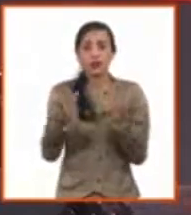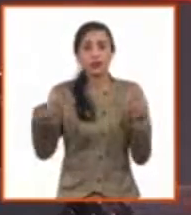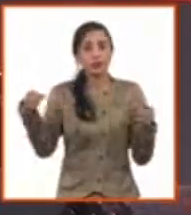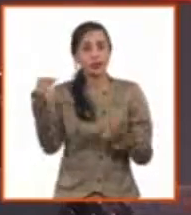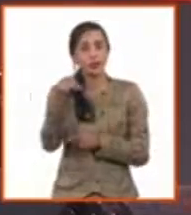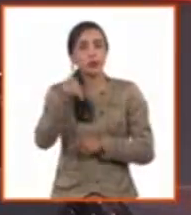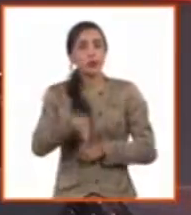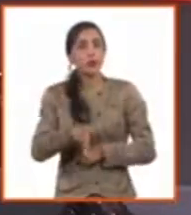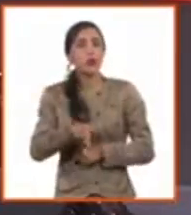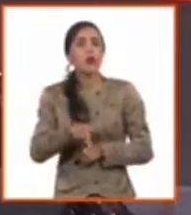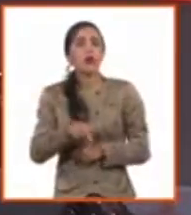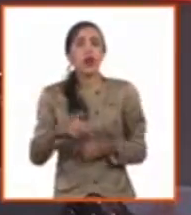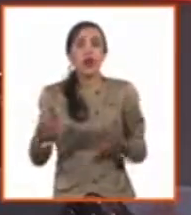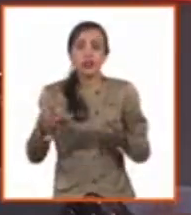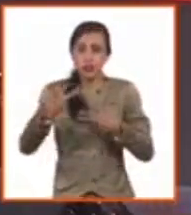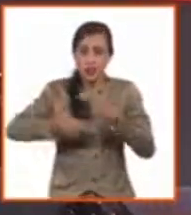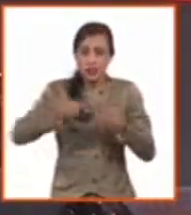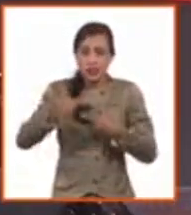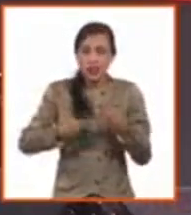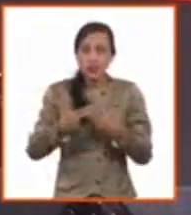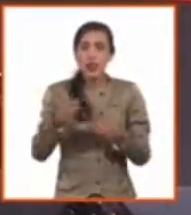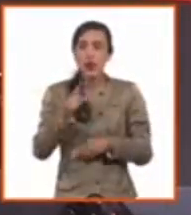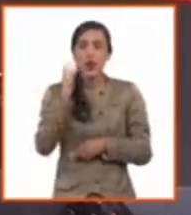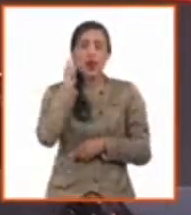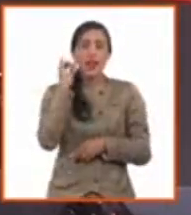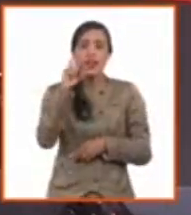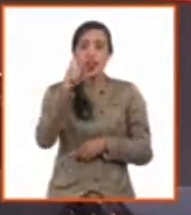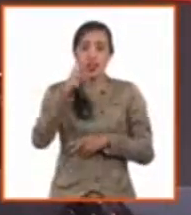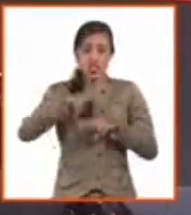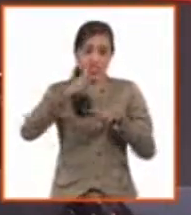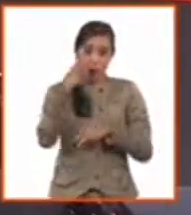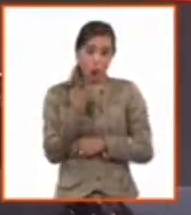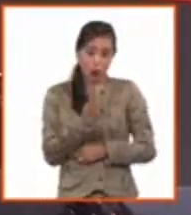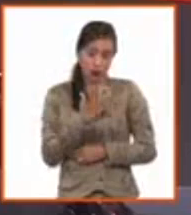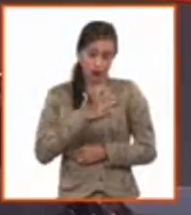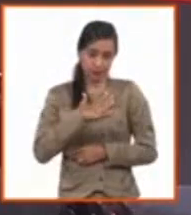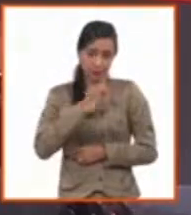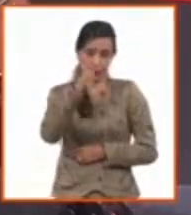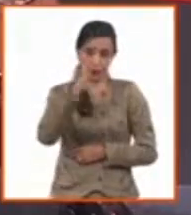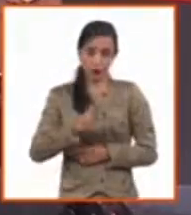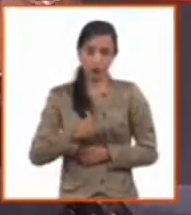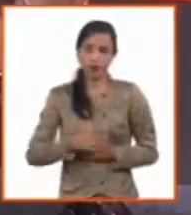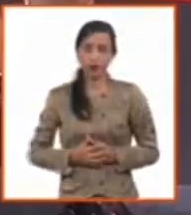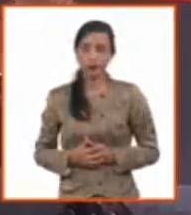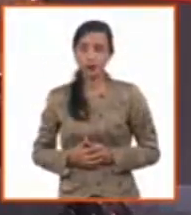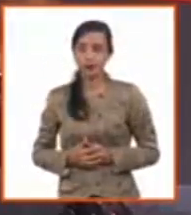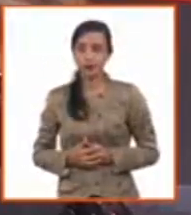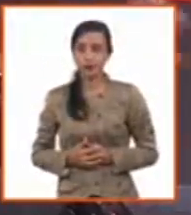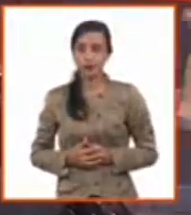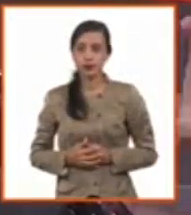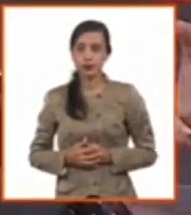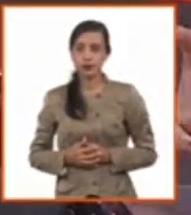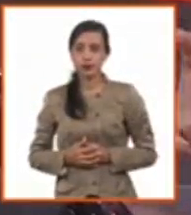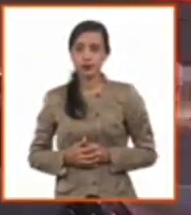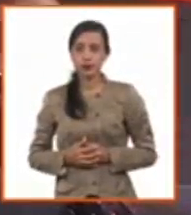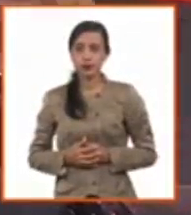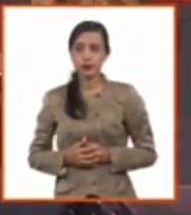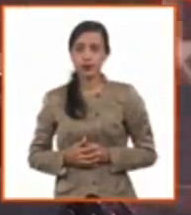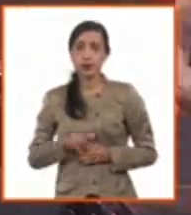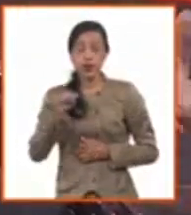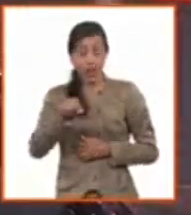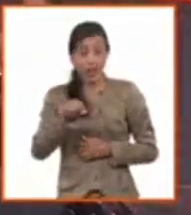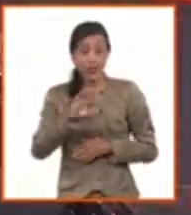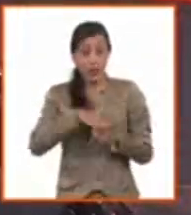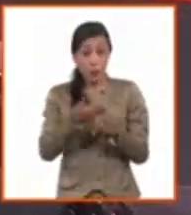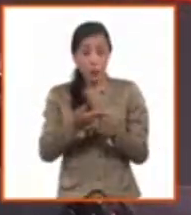central tuvo la creación implantación de la ficha única del ciudadano que por supuesto ha sido el germen de